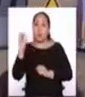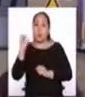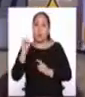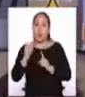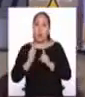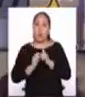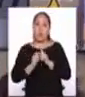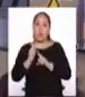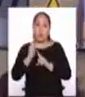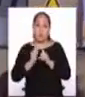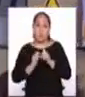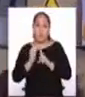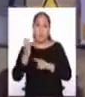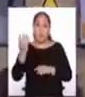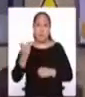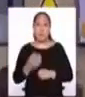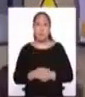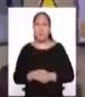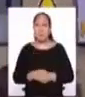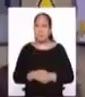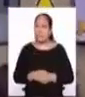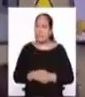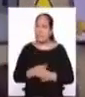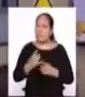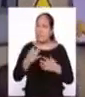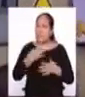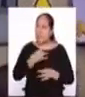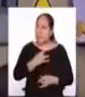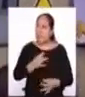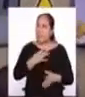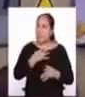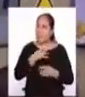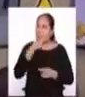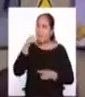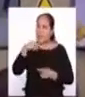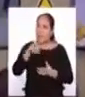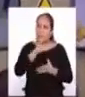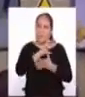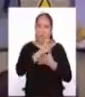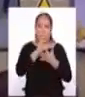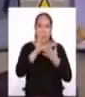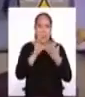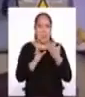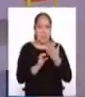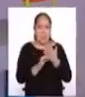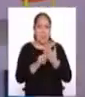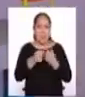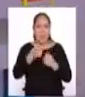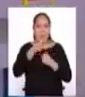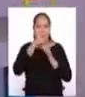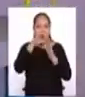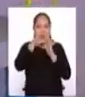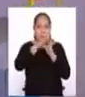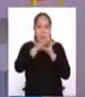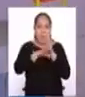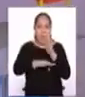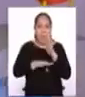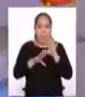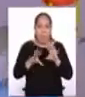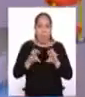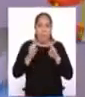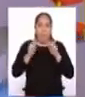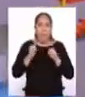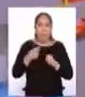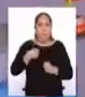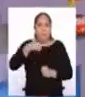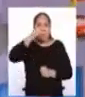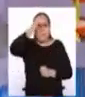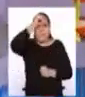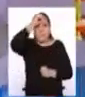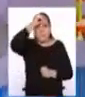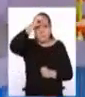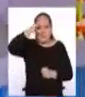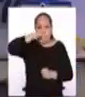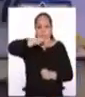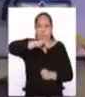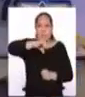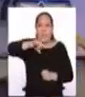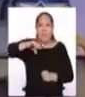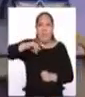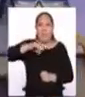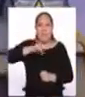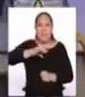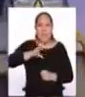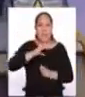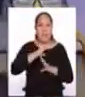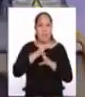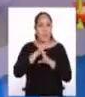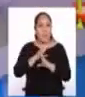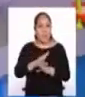Saturno, qué interesante esas características sobre el agua y la baja temperatura. Lo que no sabía era que la sal impedía el